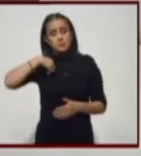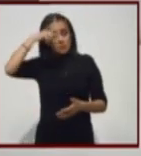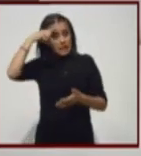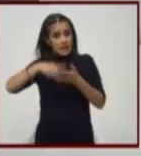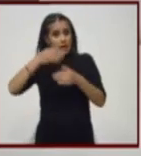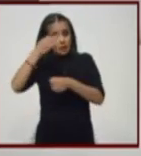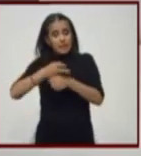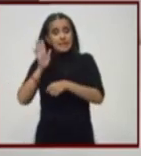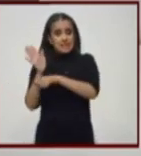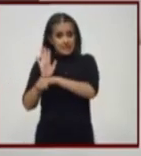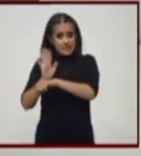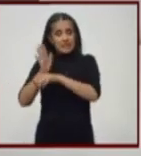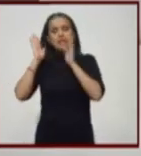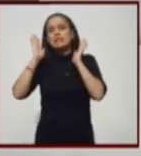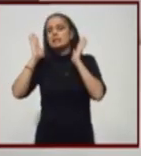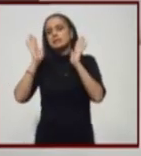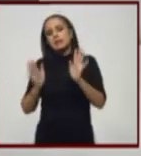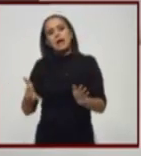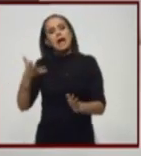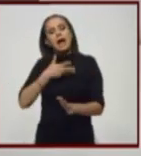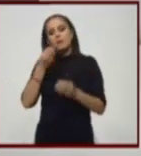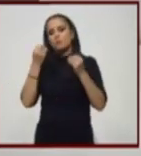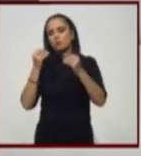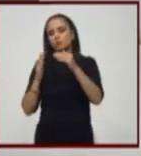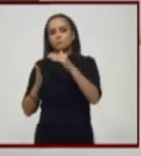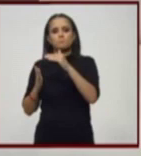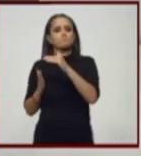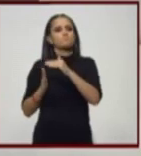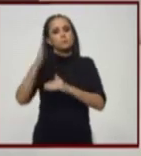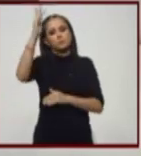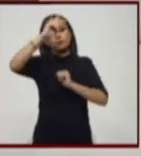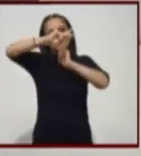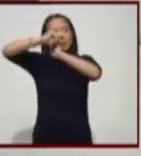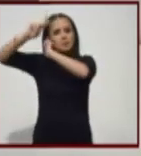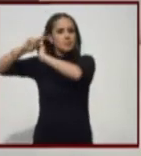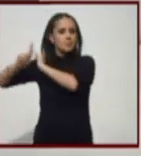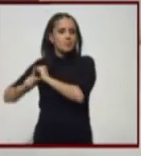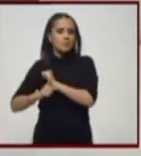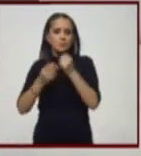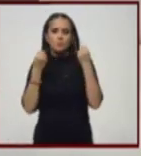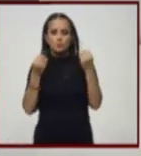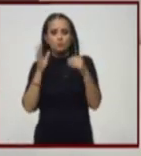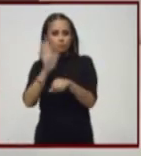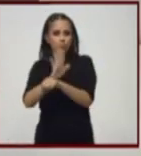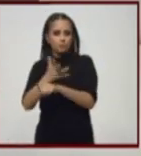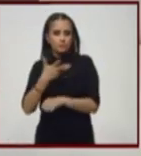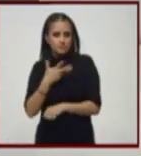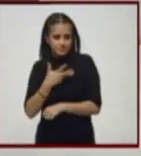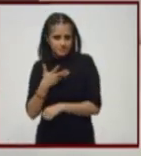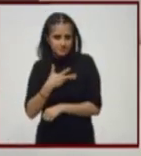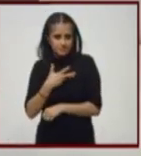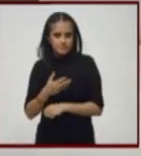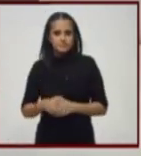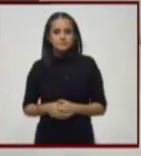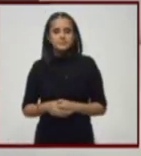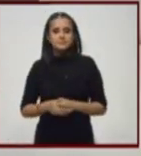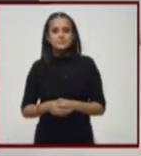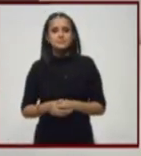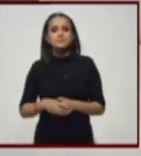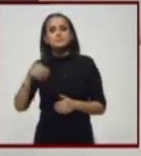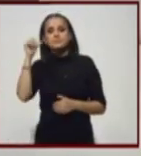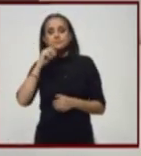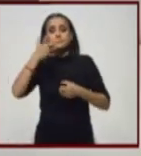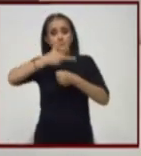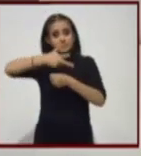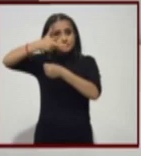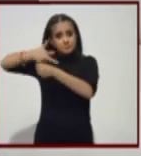momentos el cine ya está más allá de las fronteras de los países de las nacionalidades cada vez más en cada